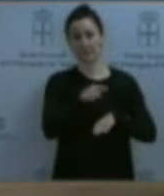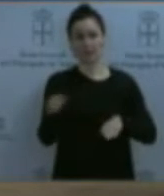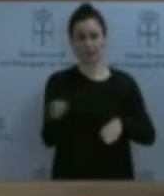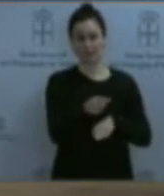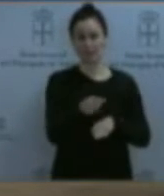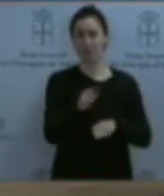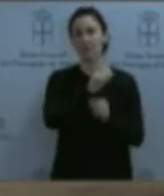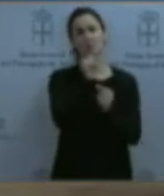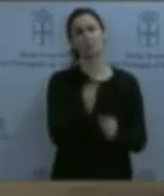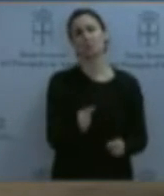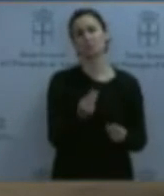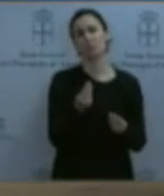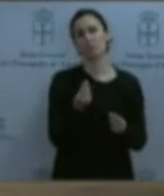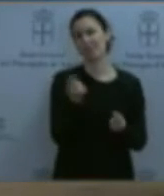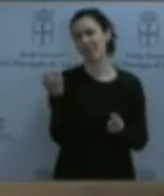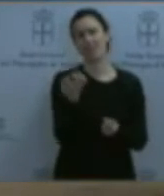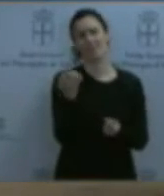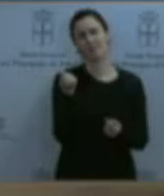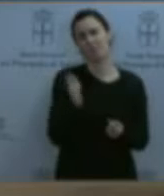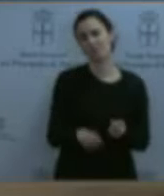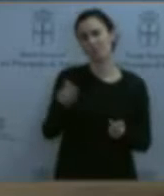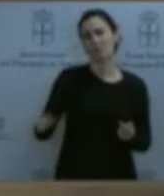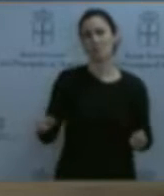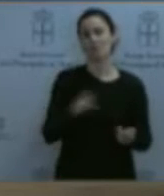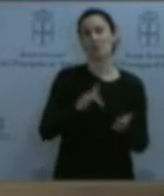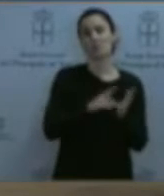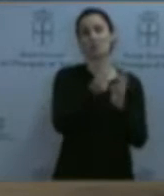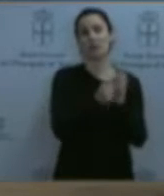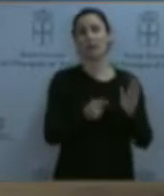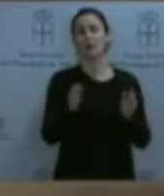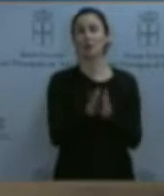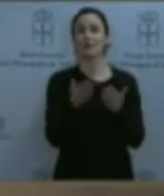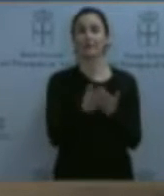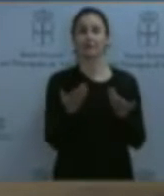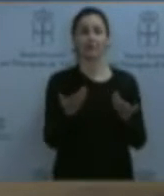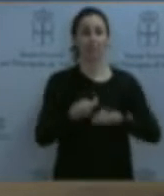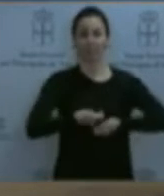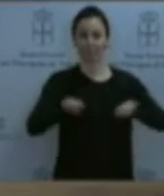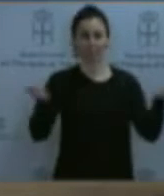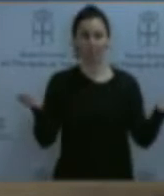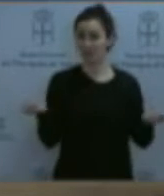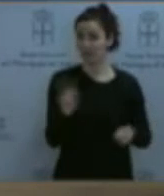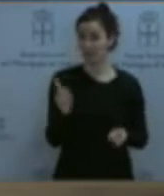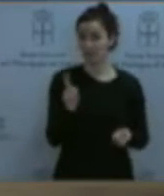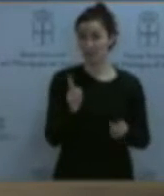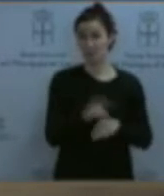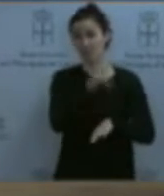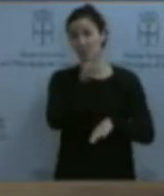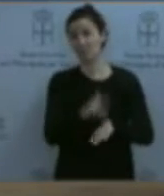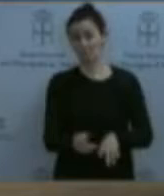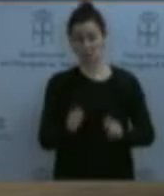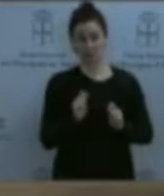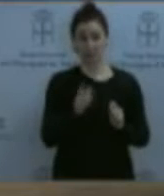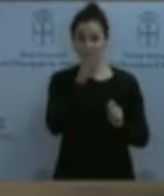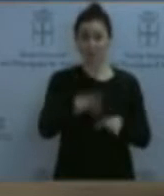dotación de profesionales que permita tramitar con estos principios, no folletos de sensibilización, porque las familias que hoy estén pensando en